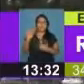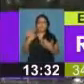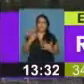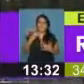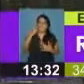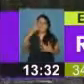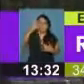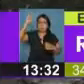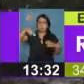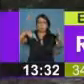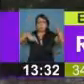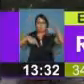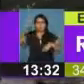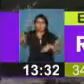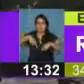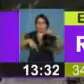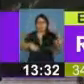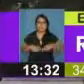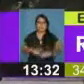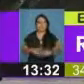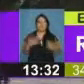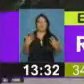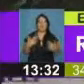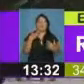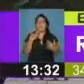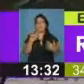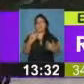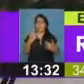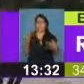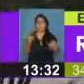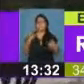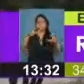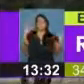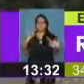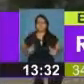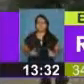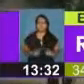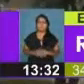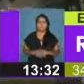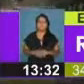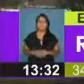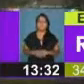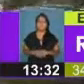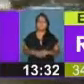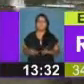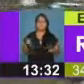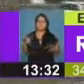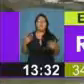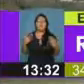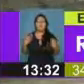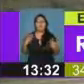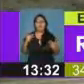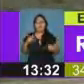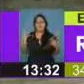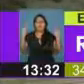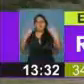granizo, mucha descarga eléctrica, los rayos, que eso hay que tener en cuenta, y por supuesto las